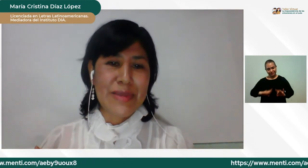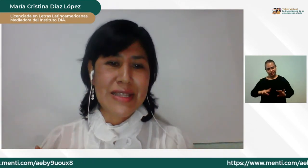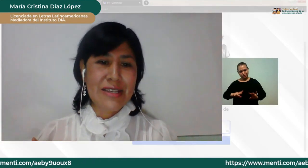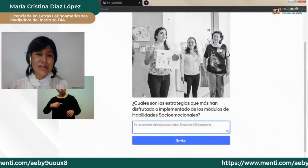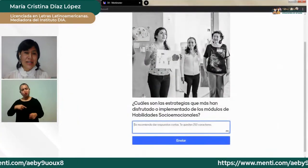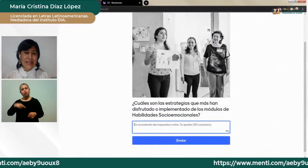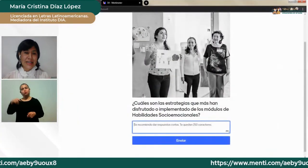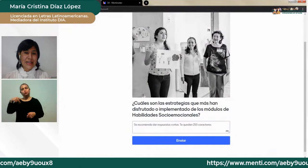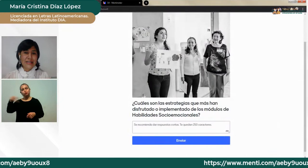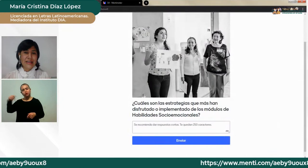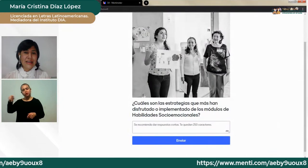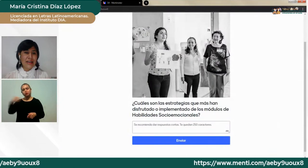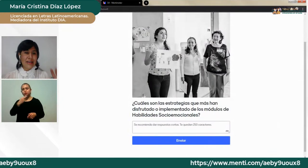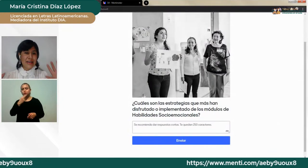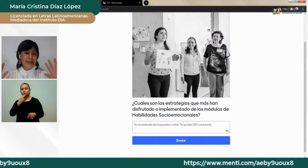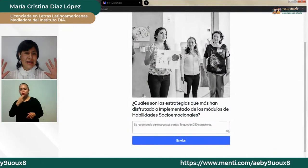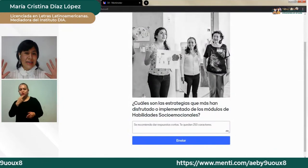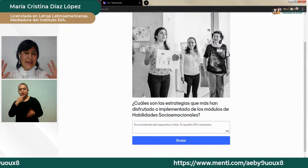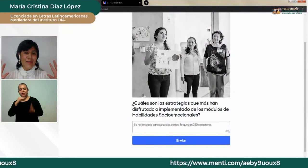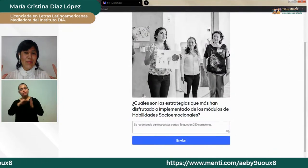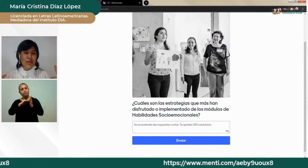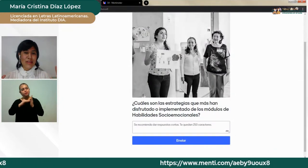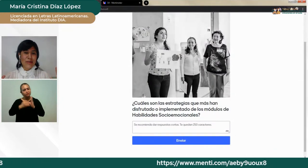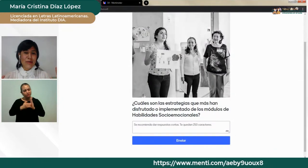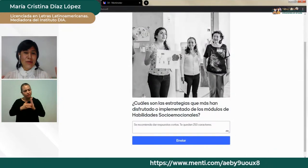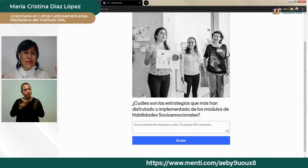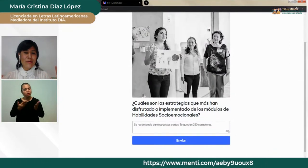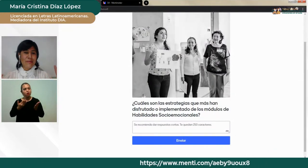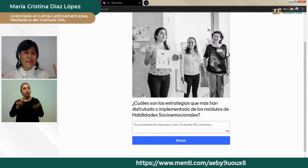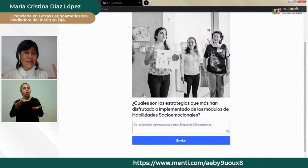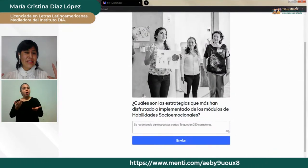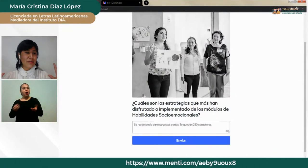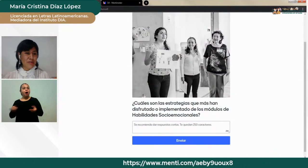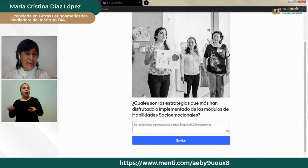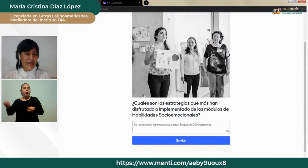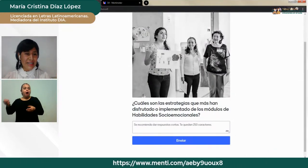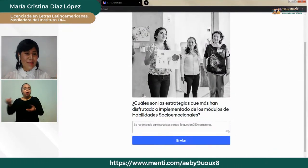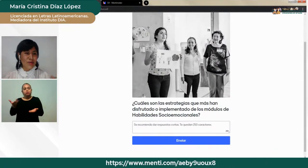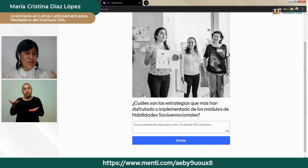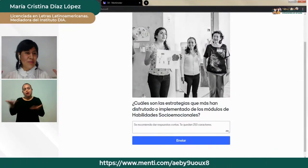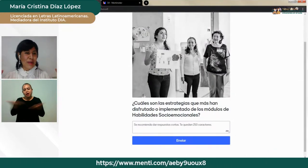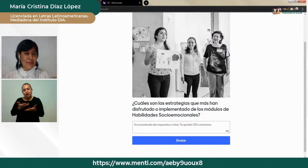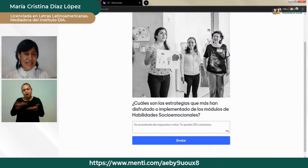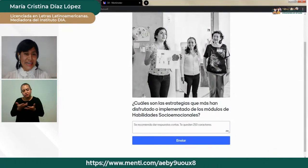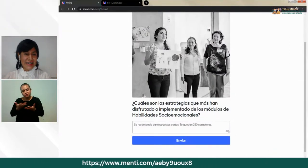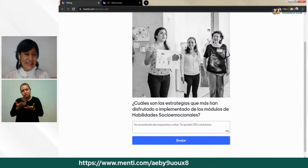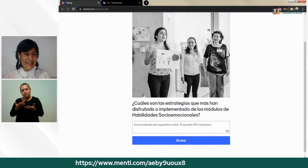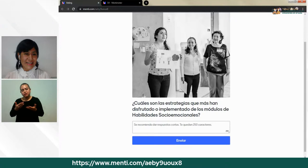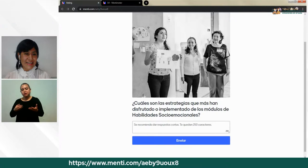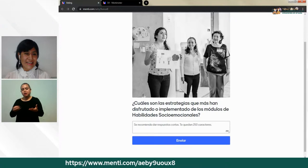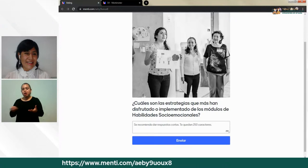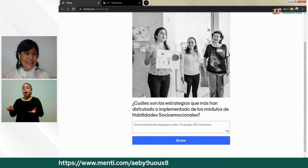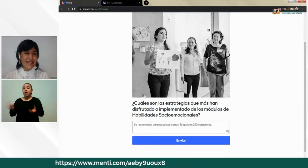estas herramientas o estrategias que han podido disfrutar, que han podido